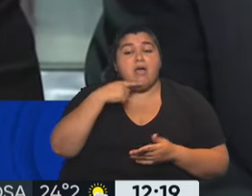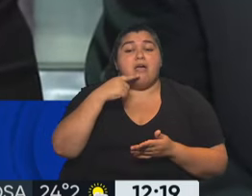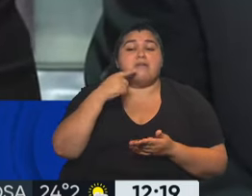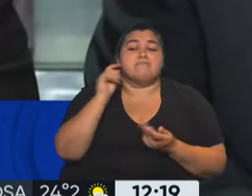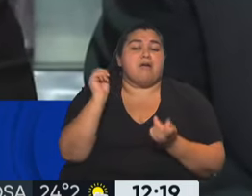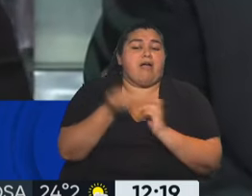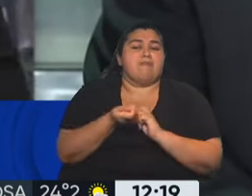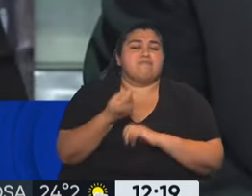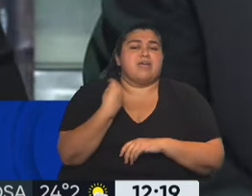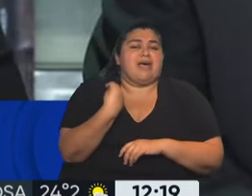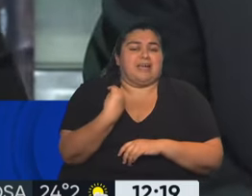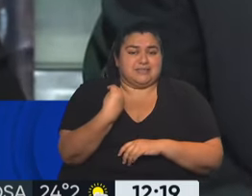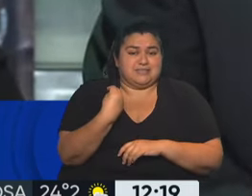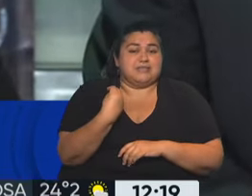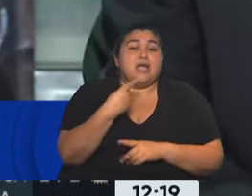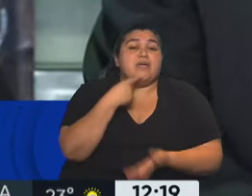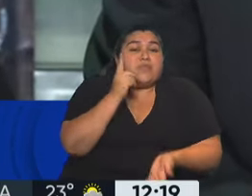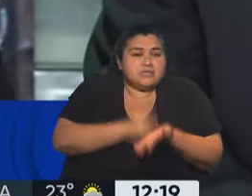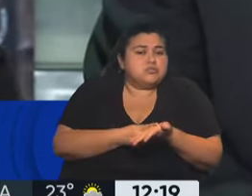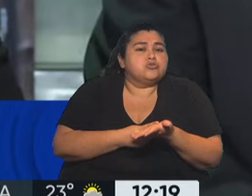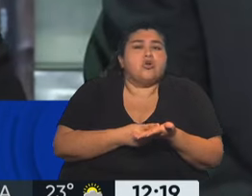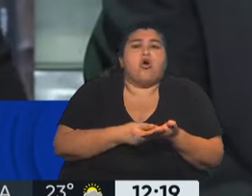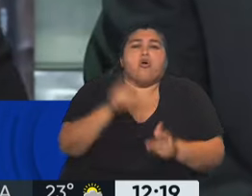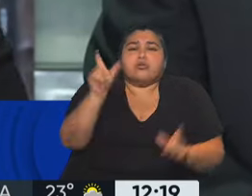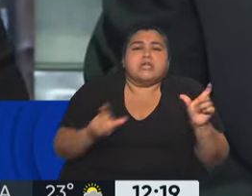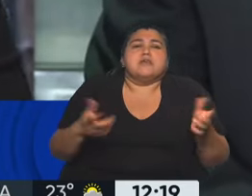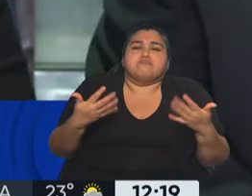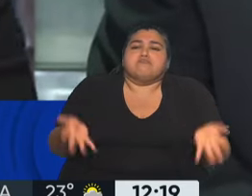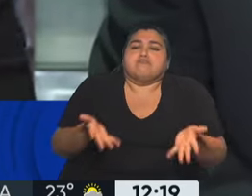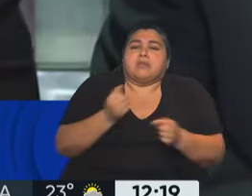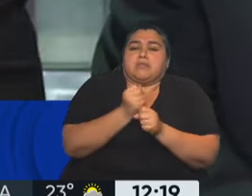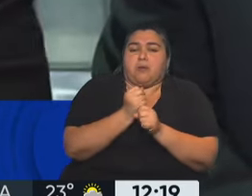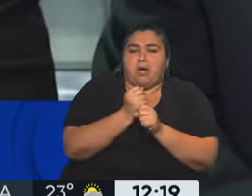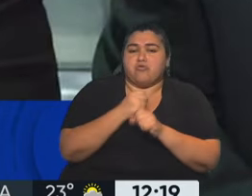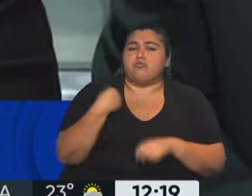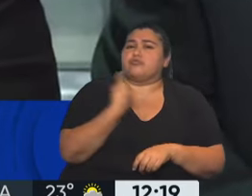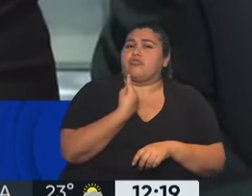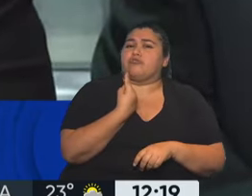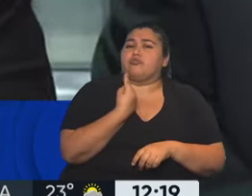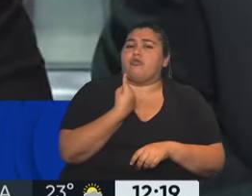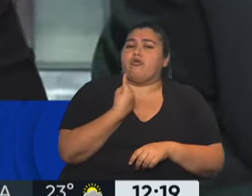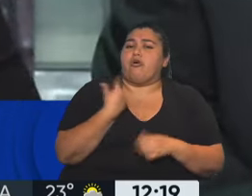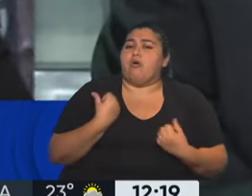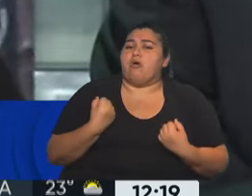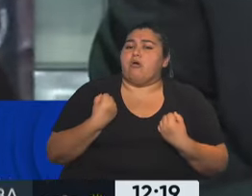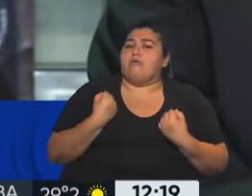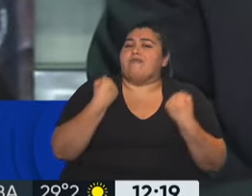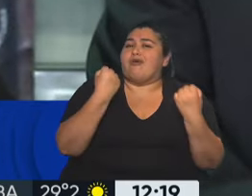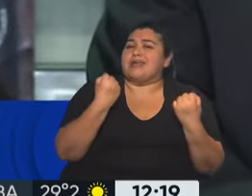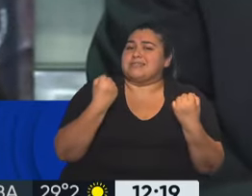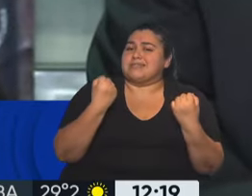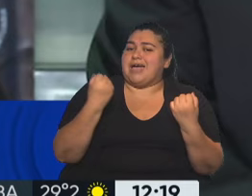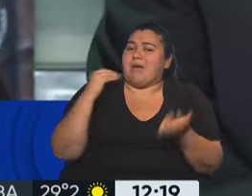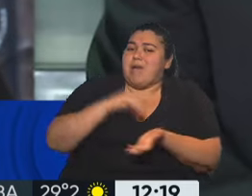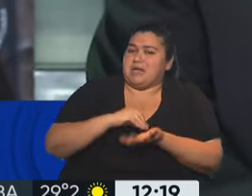es la voluntad y la decisión. No tenemos más fuerzas que antes,